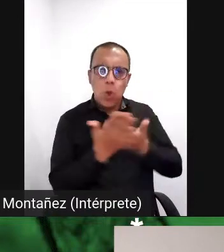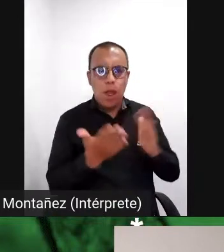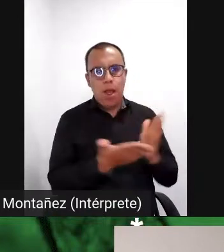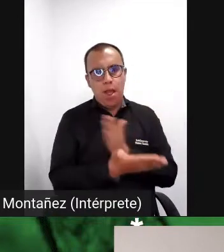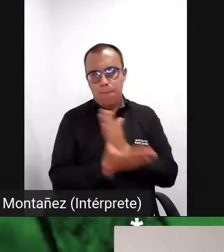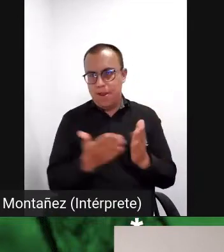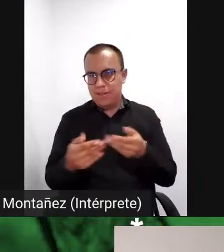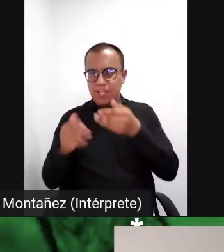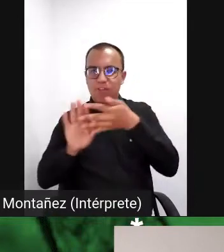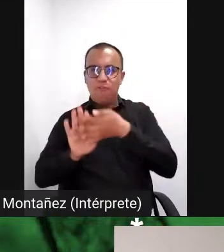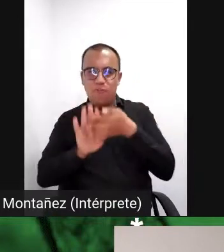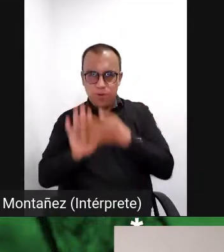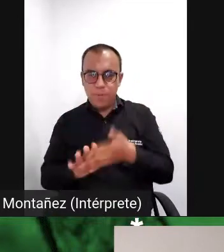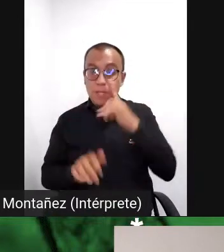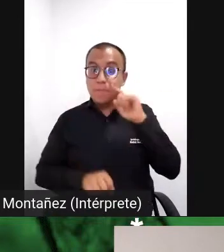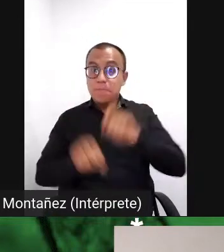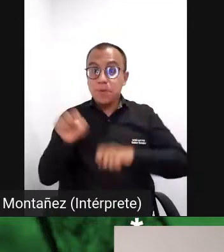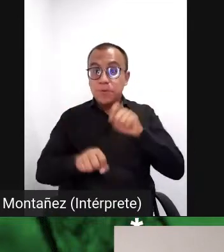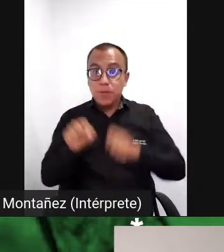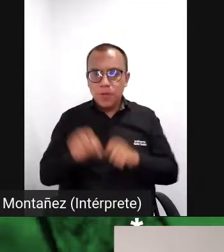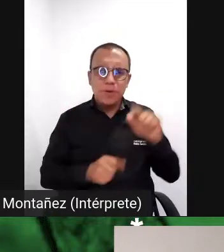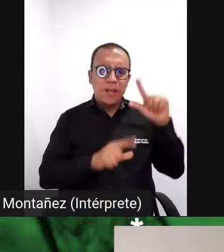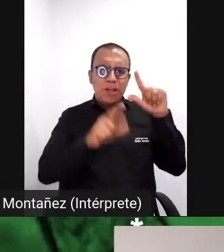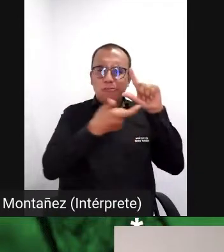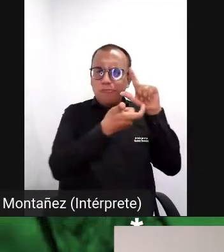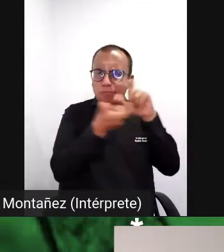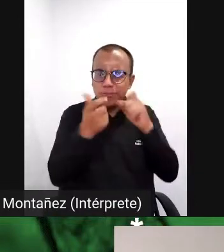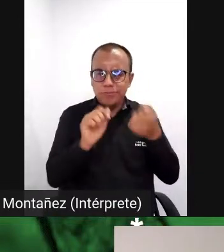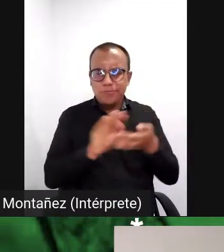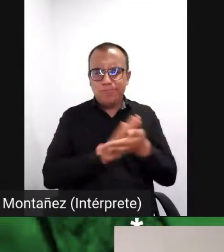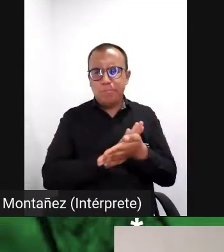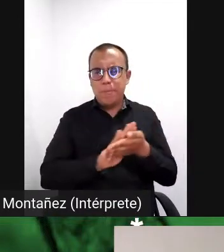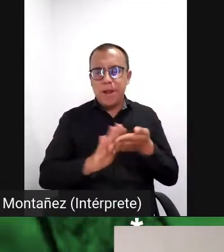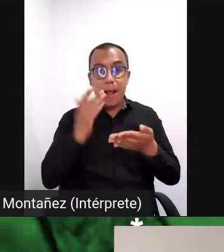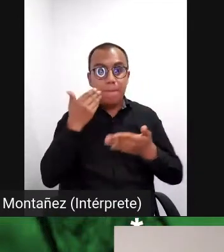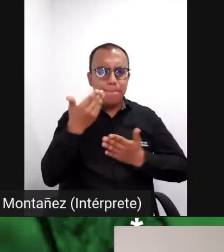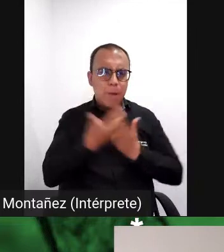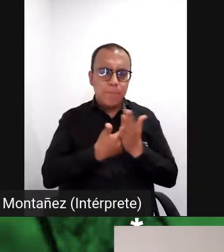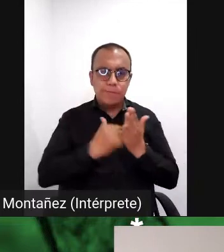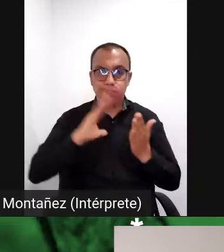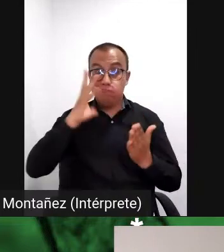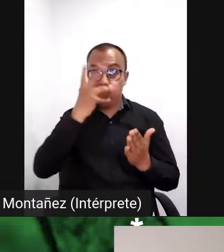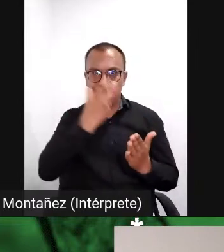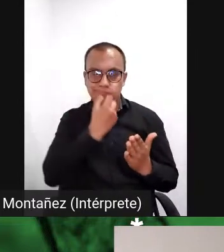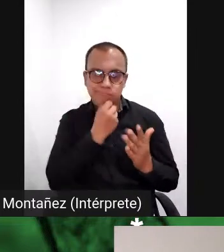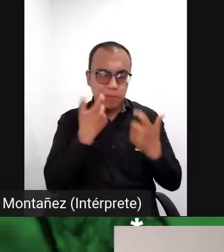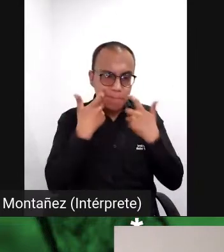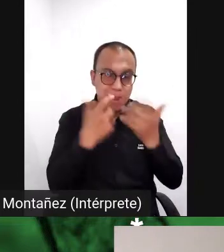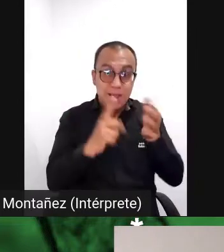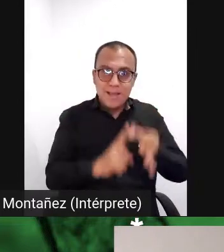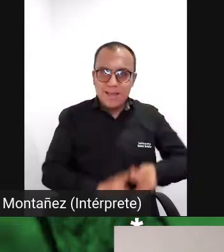mencionas, la posibilidad de tener fotos a gran escala, un papel muy bonito, una encuadernación muy especial, con tela.